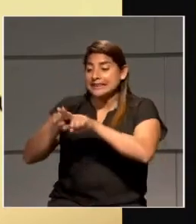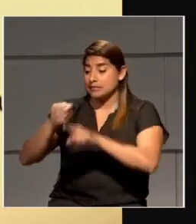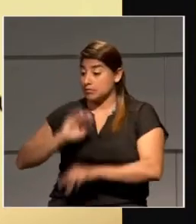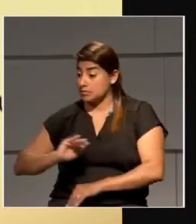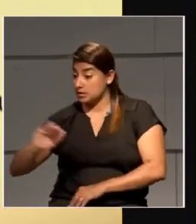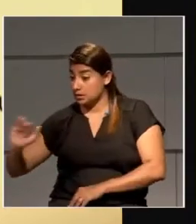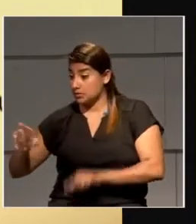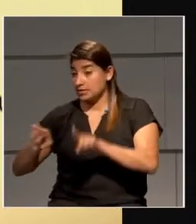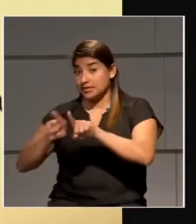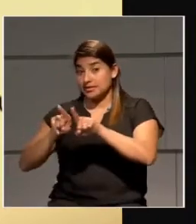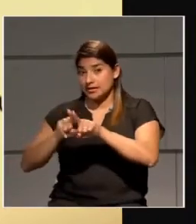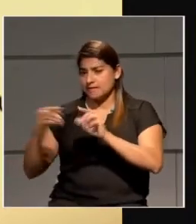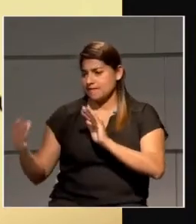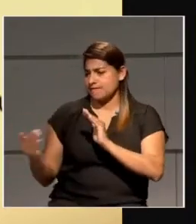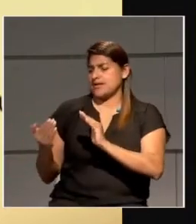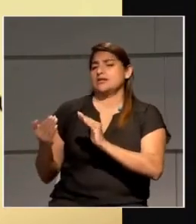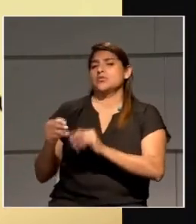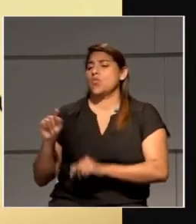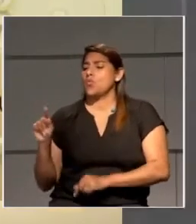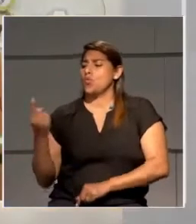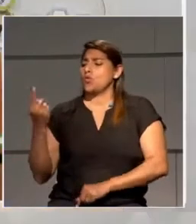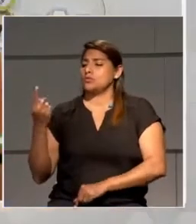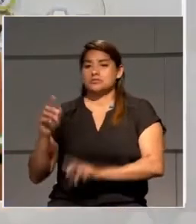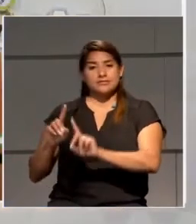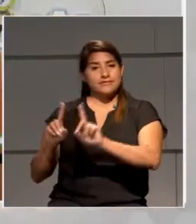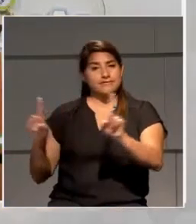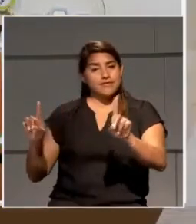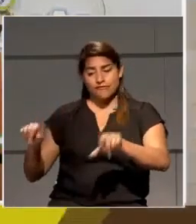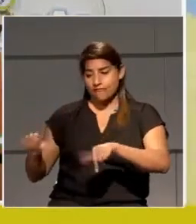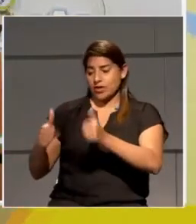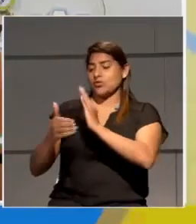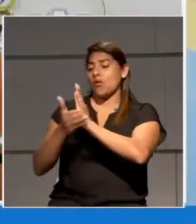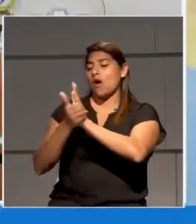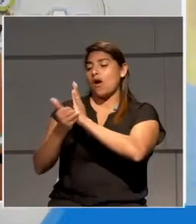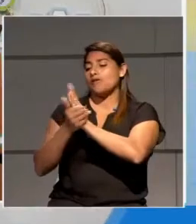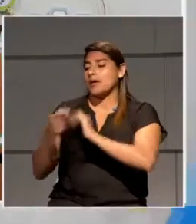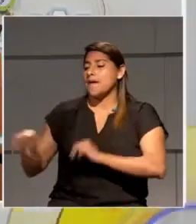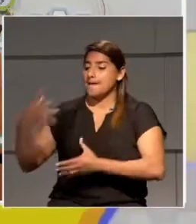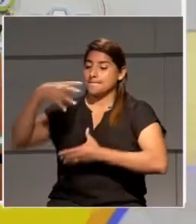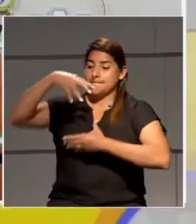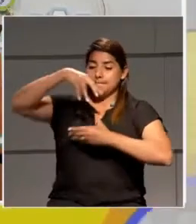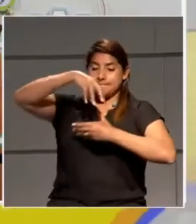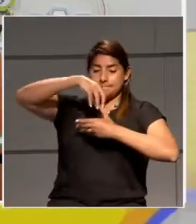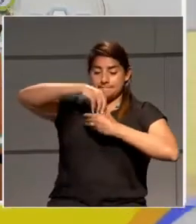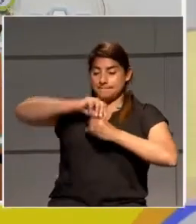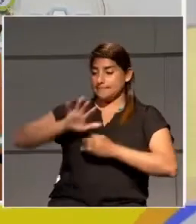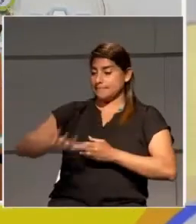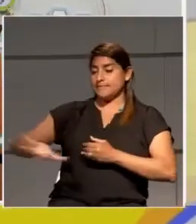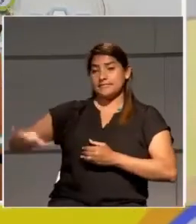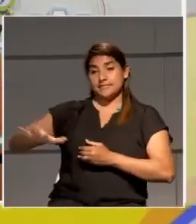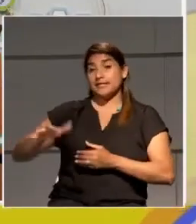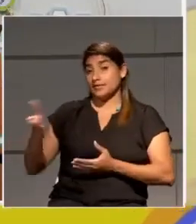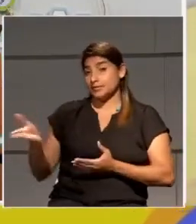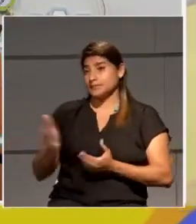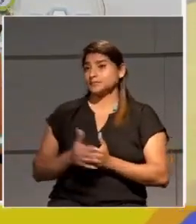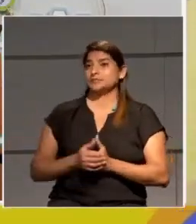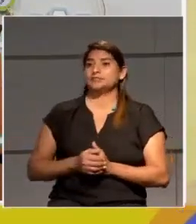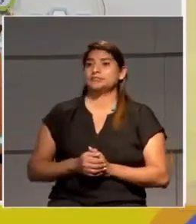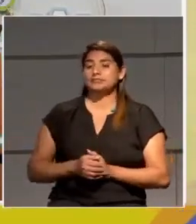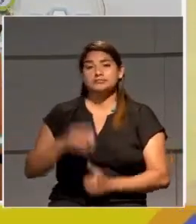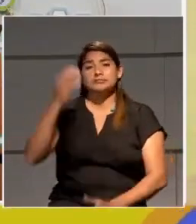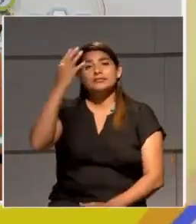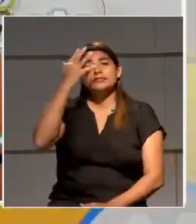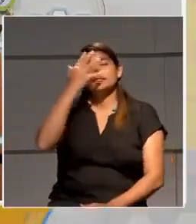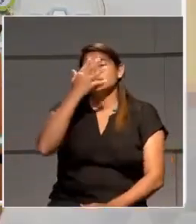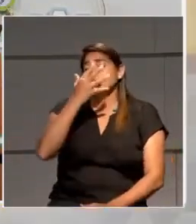niñas y esos niños que tienen enfrente son únicos por esos retos y esas cualidades que forman parte de lo que son. Bueno, Ayu, qué bonito que